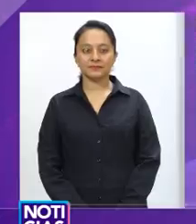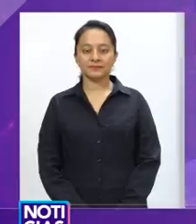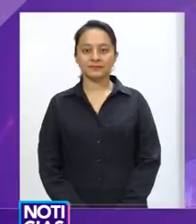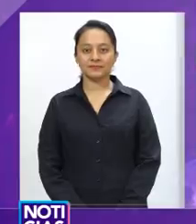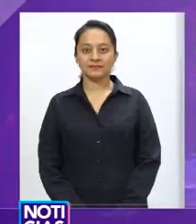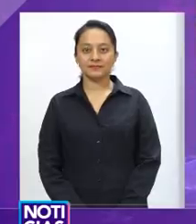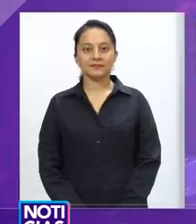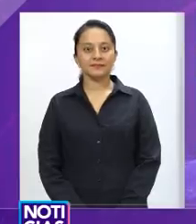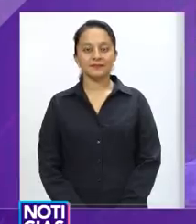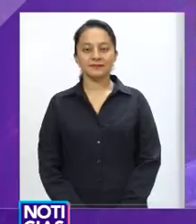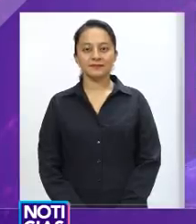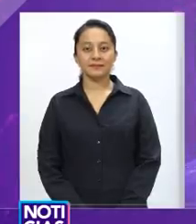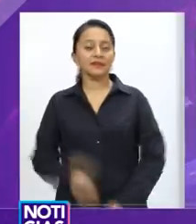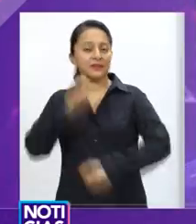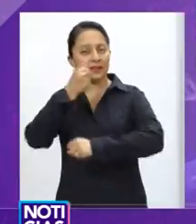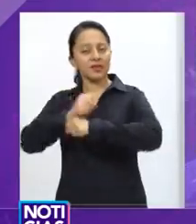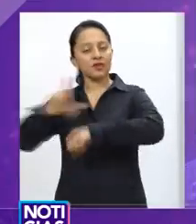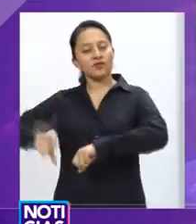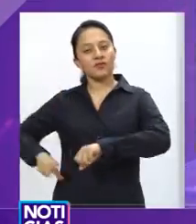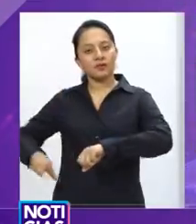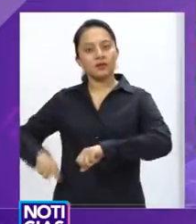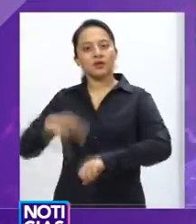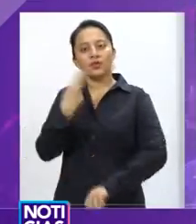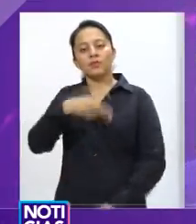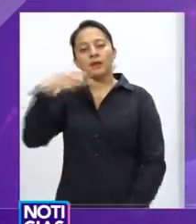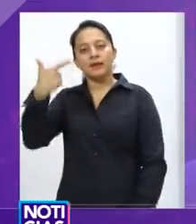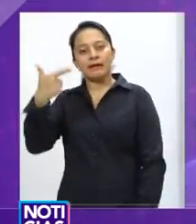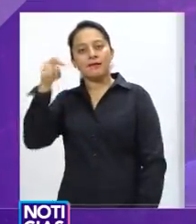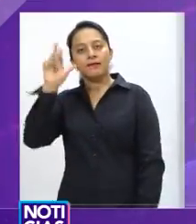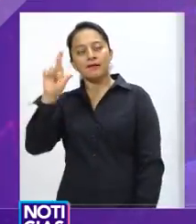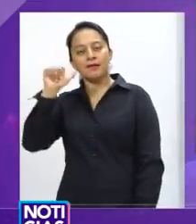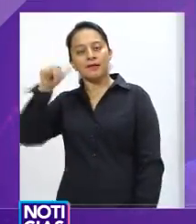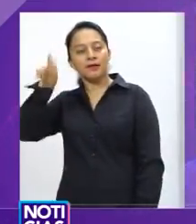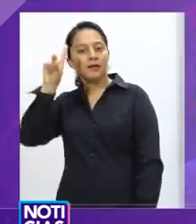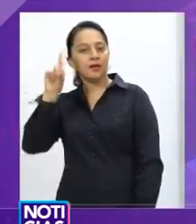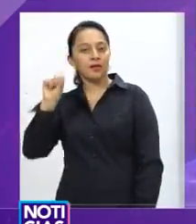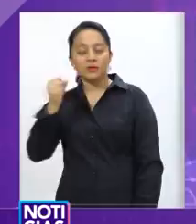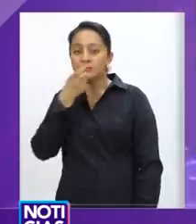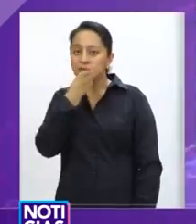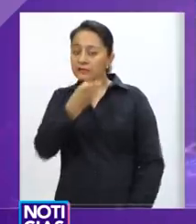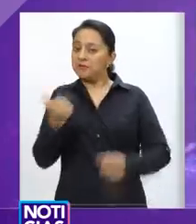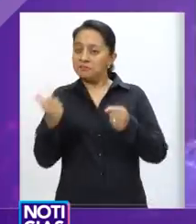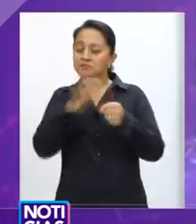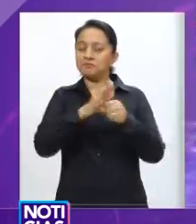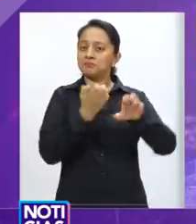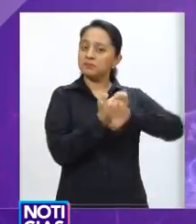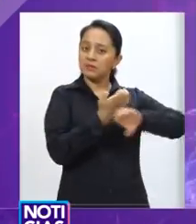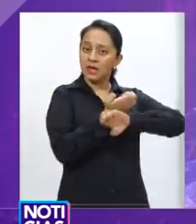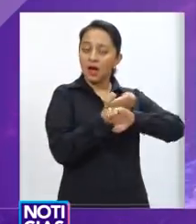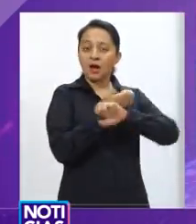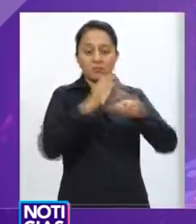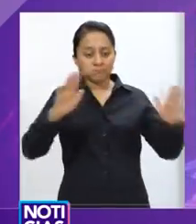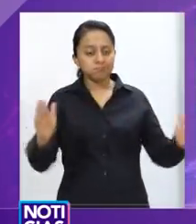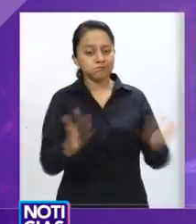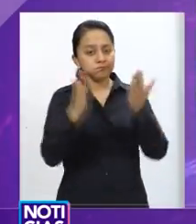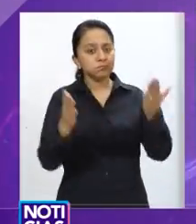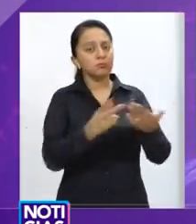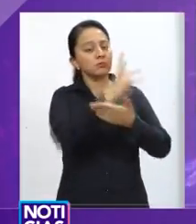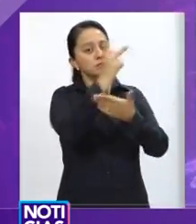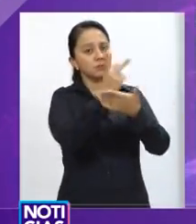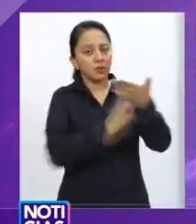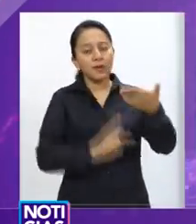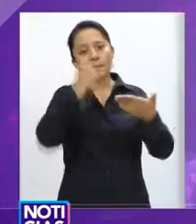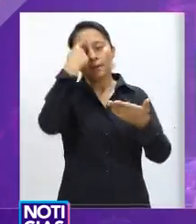el secretario de gobierno juan martín granados torres afirmó que la administración estatal impulsa un programa de respeto a los derechos humanos y